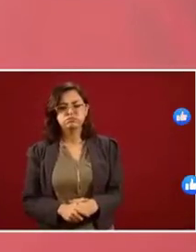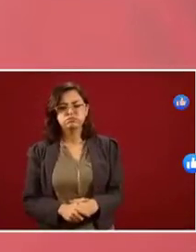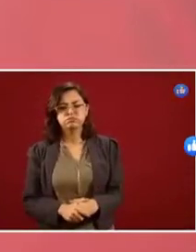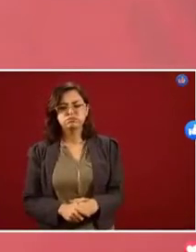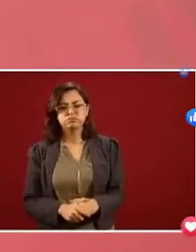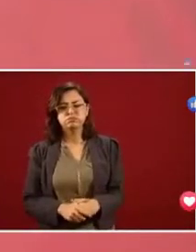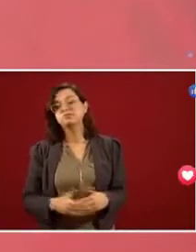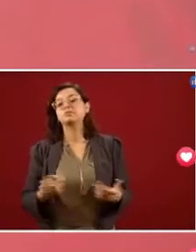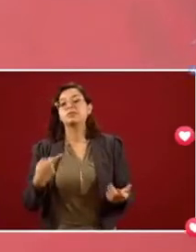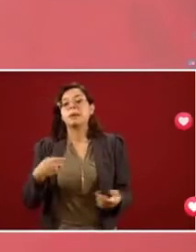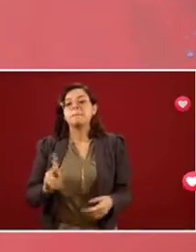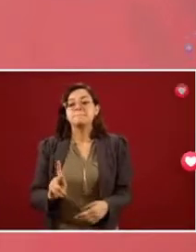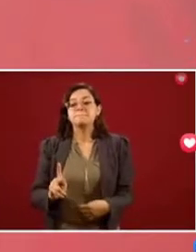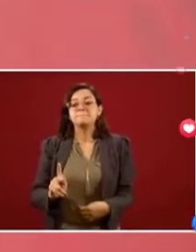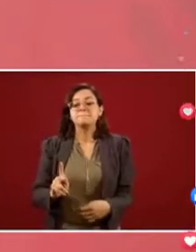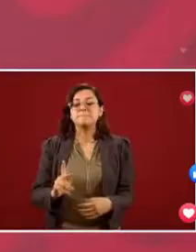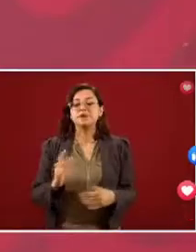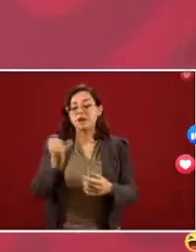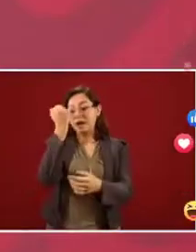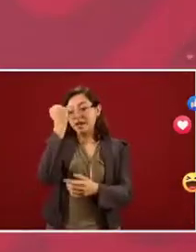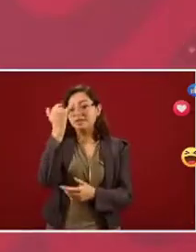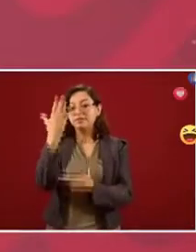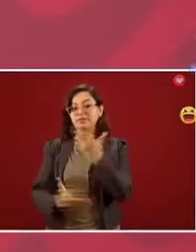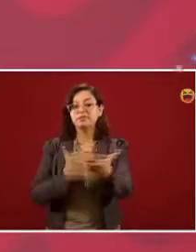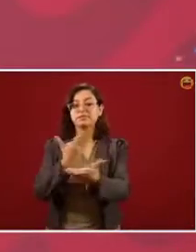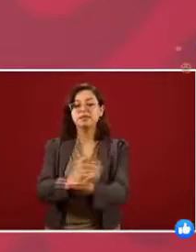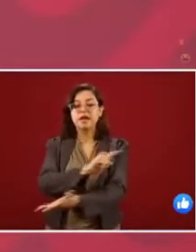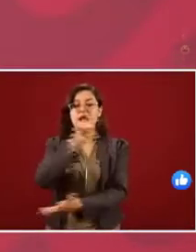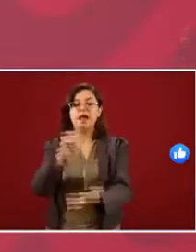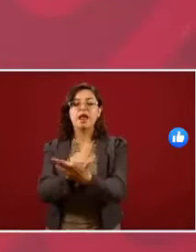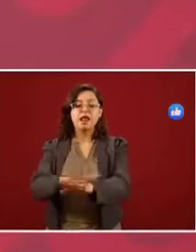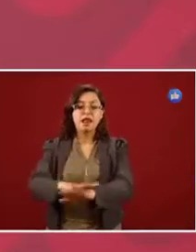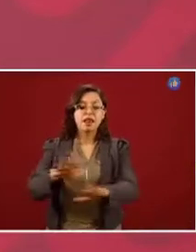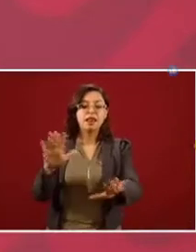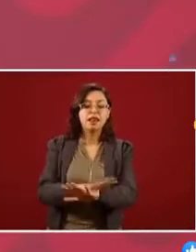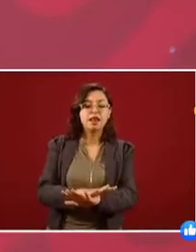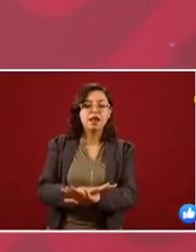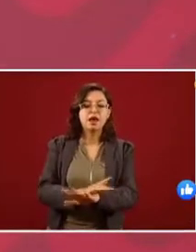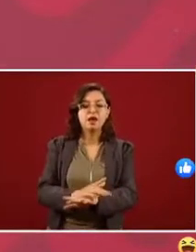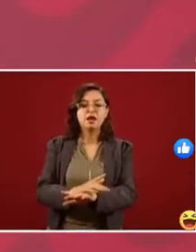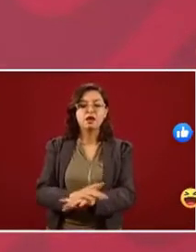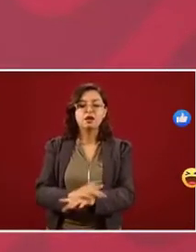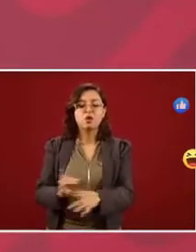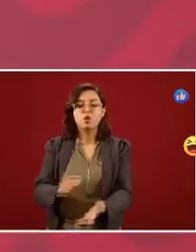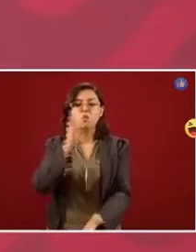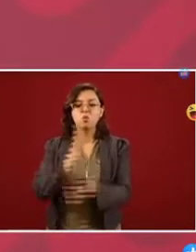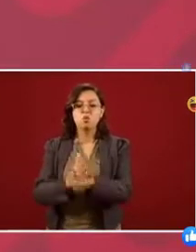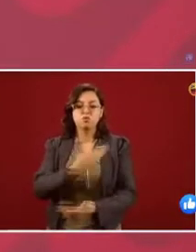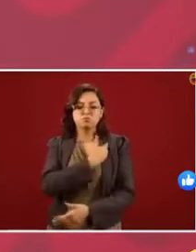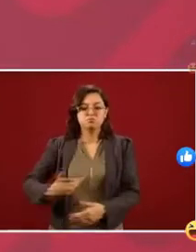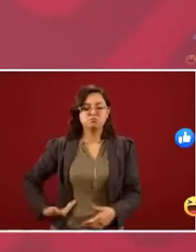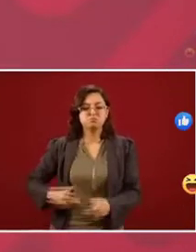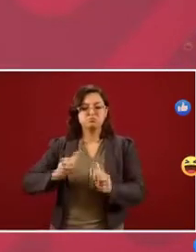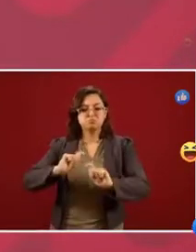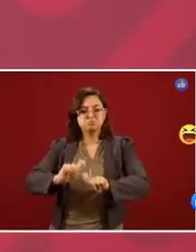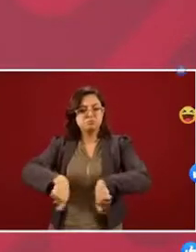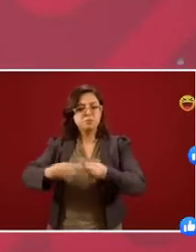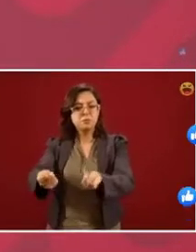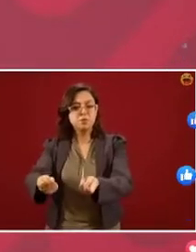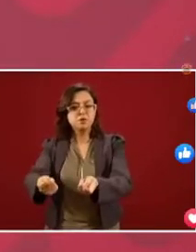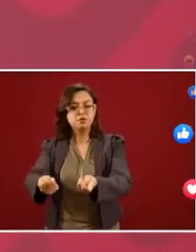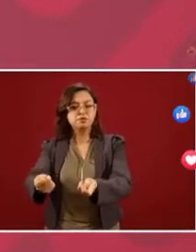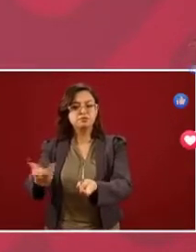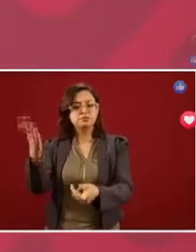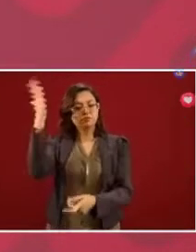la facultad de presentar iniciativas de reforma corresponde al presidente el